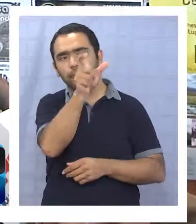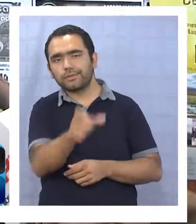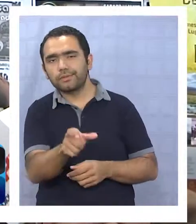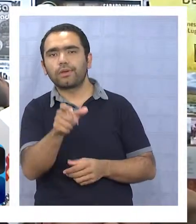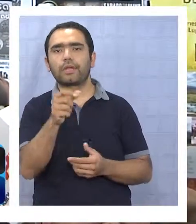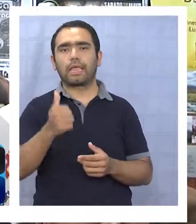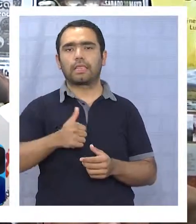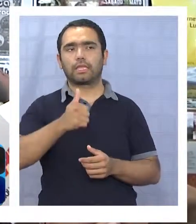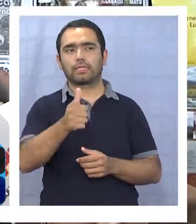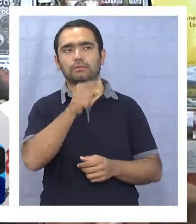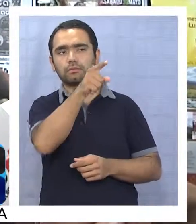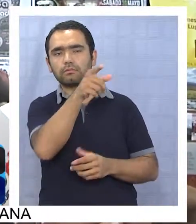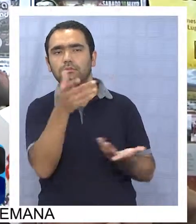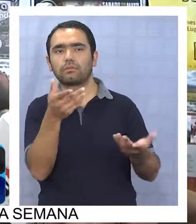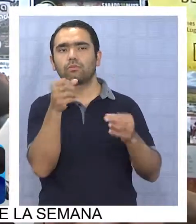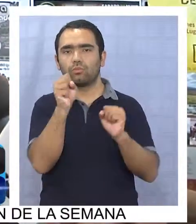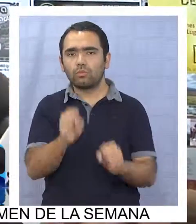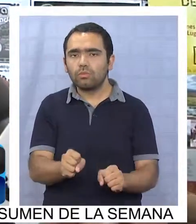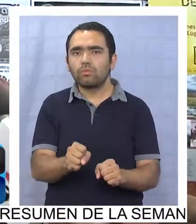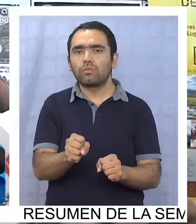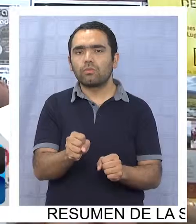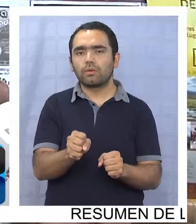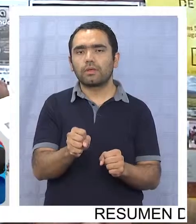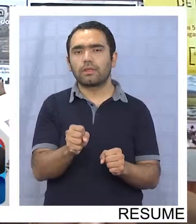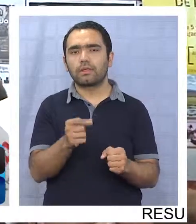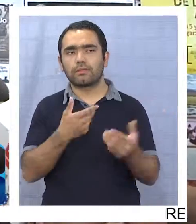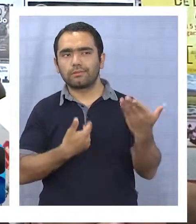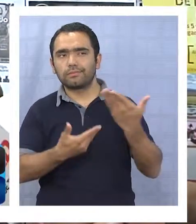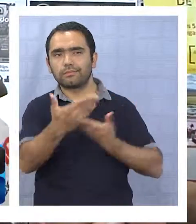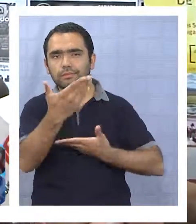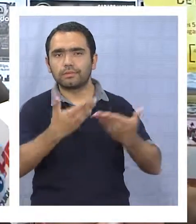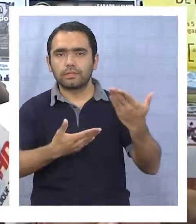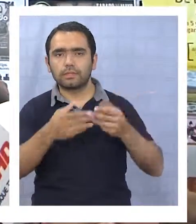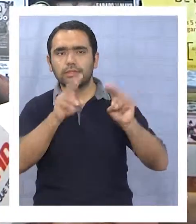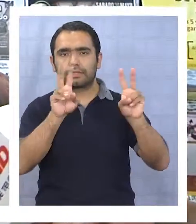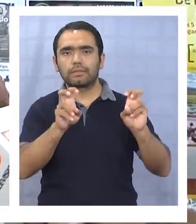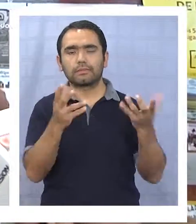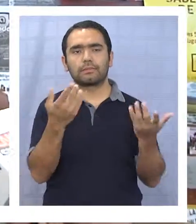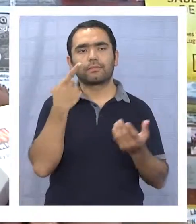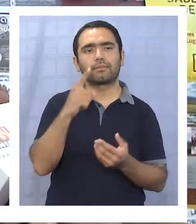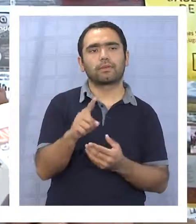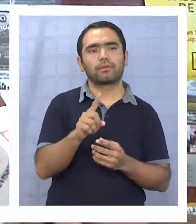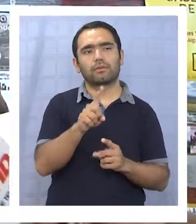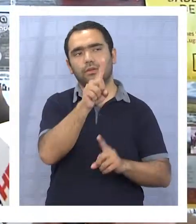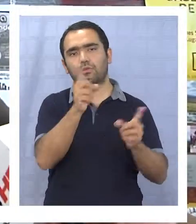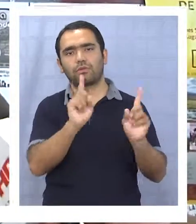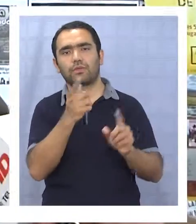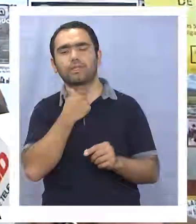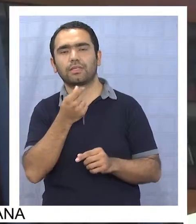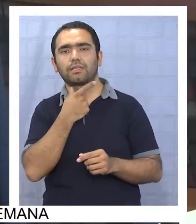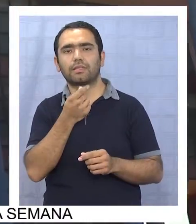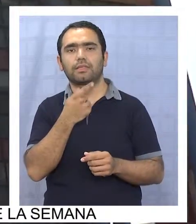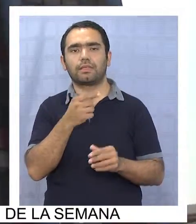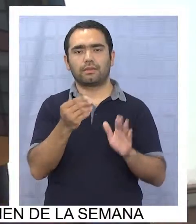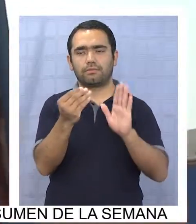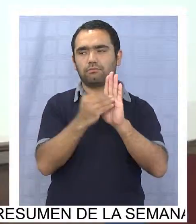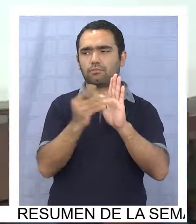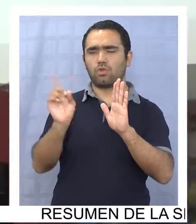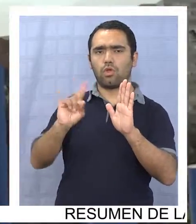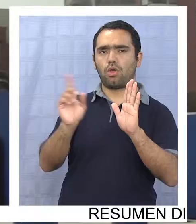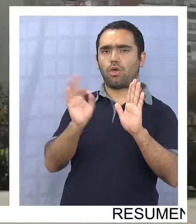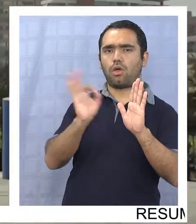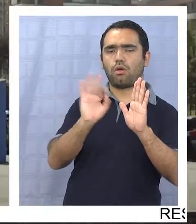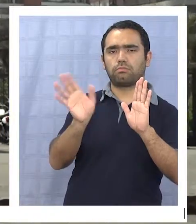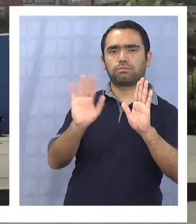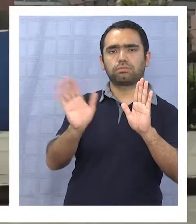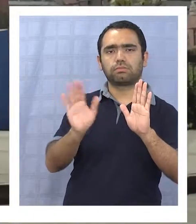darle cierta vuelta al tema de su demanda pero hay algo que no quiso traerse y es algo que obviamente el rector no no no a querés que queramos sólo